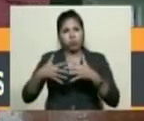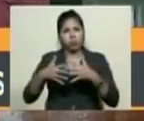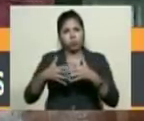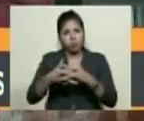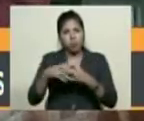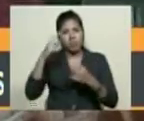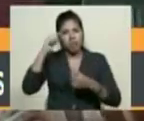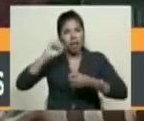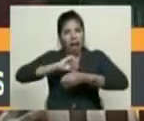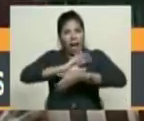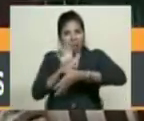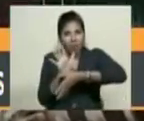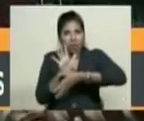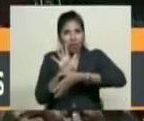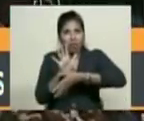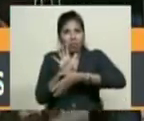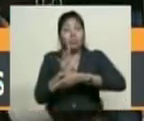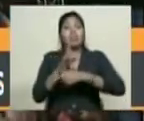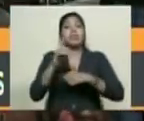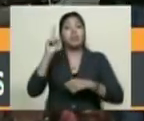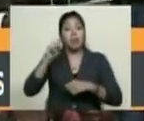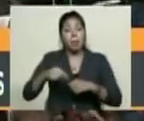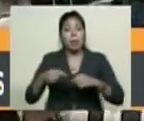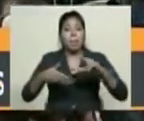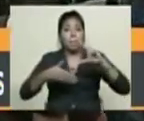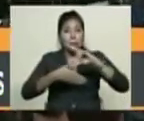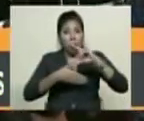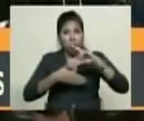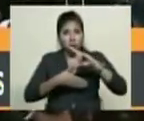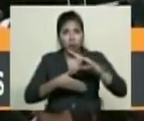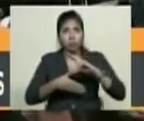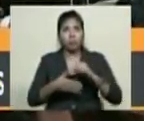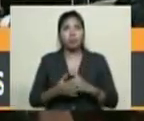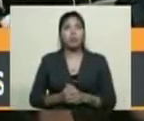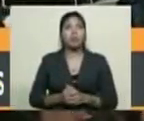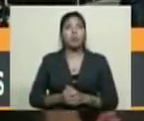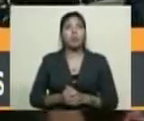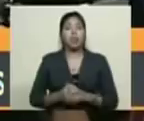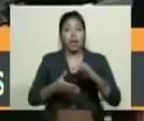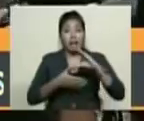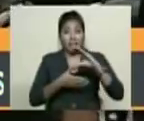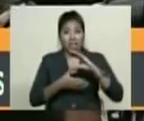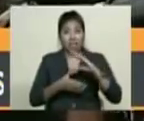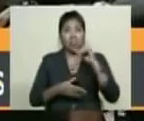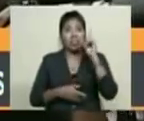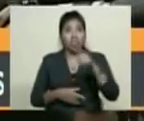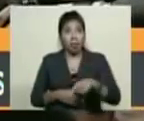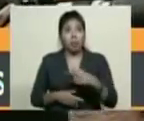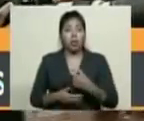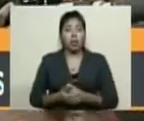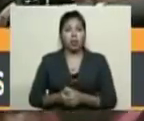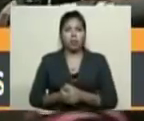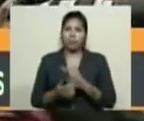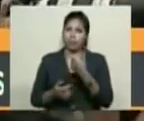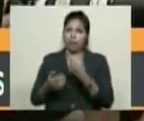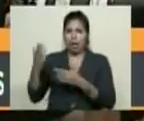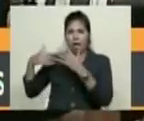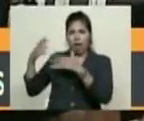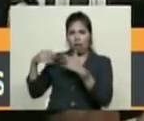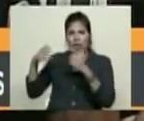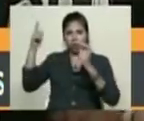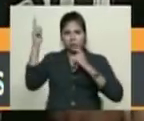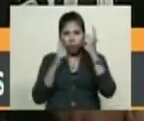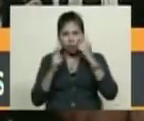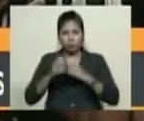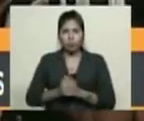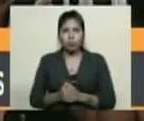ALBA, en el marco de Petrocaribe, en el marco de la unión gestada por el comandante Chávez y